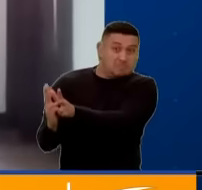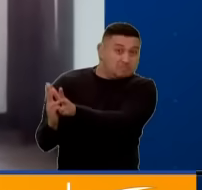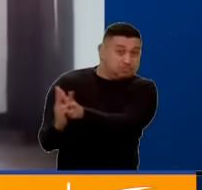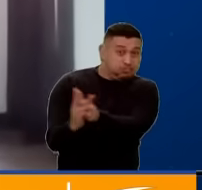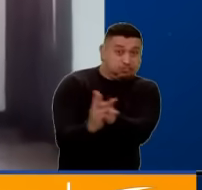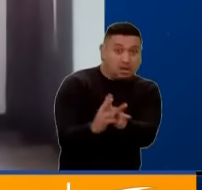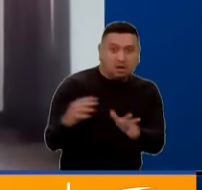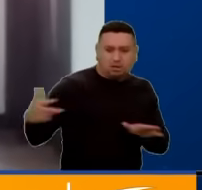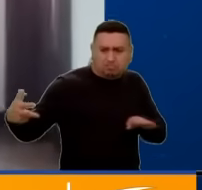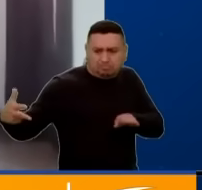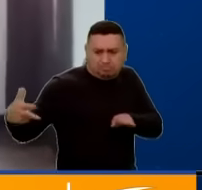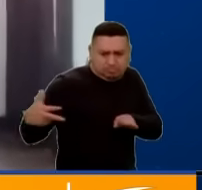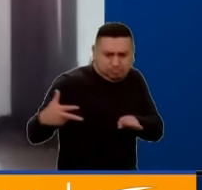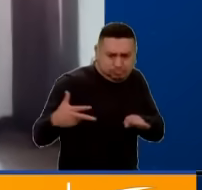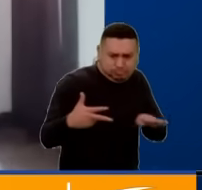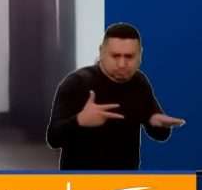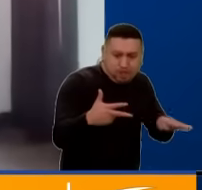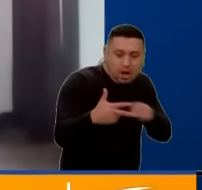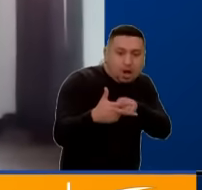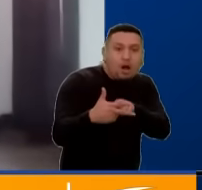indiscriminadamente con su fusil